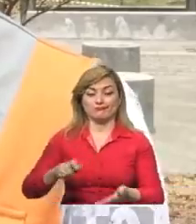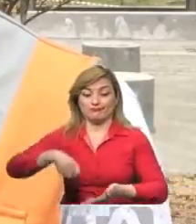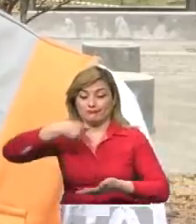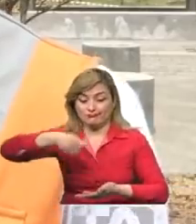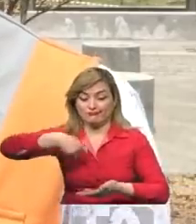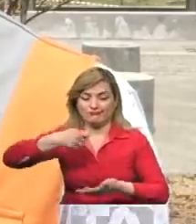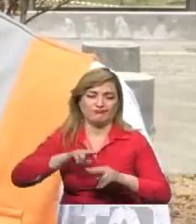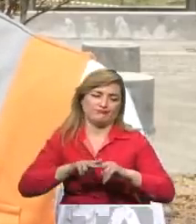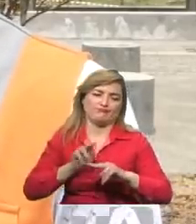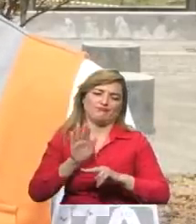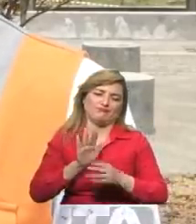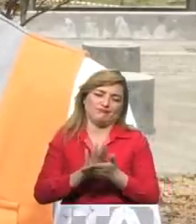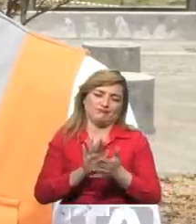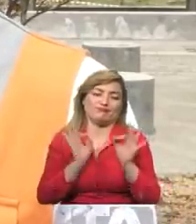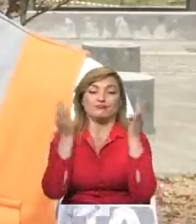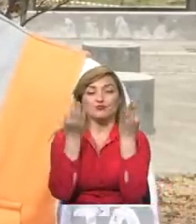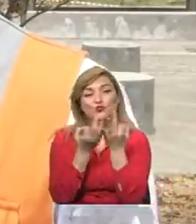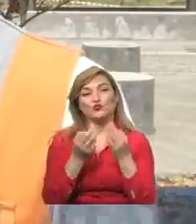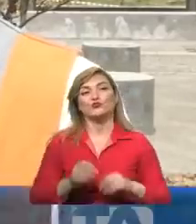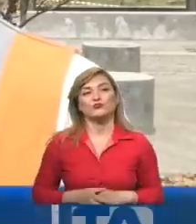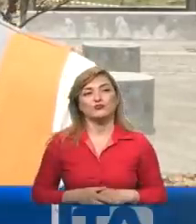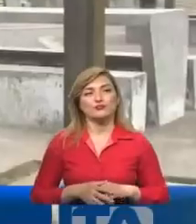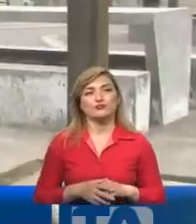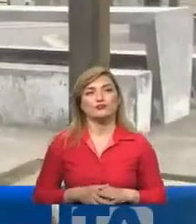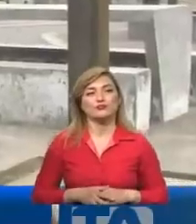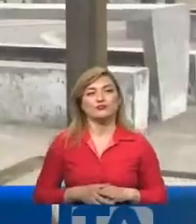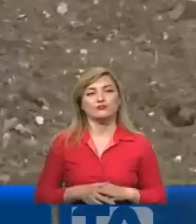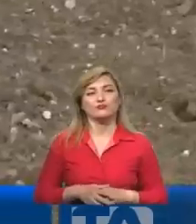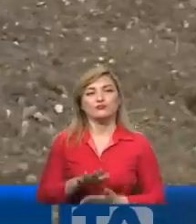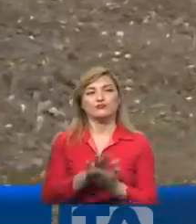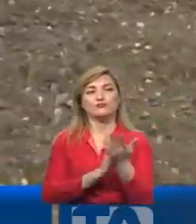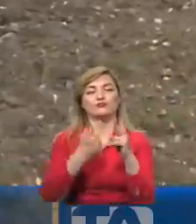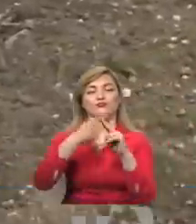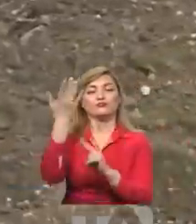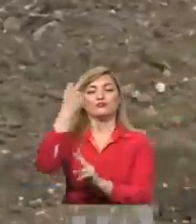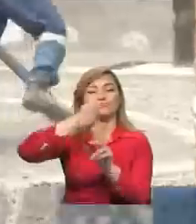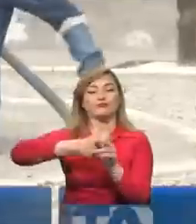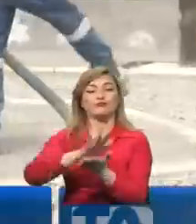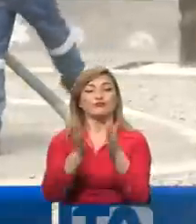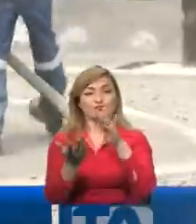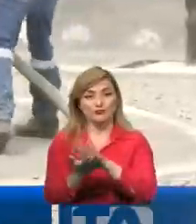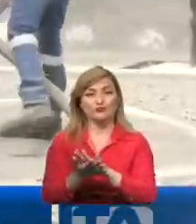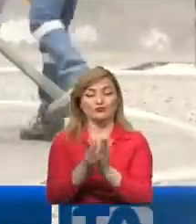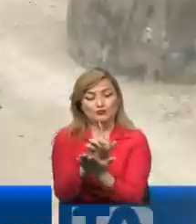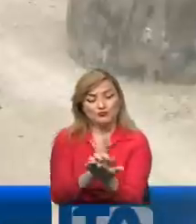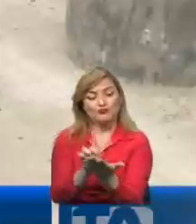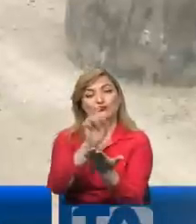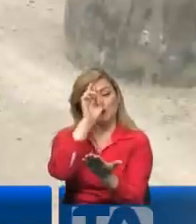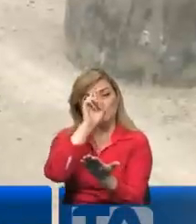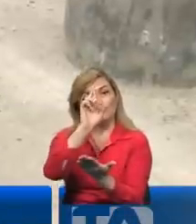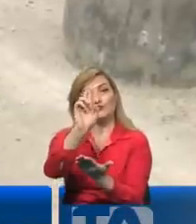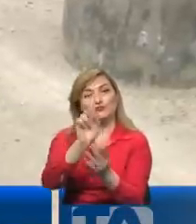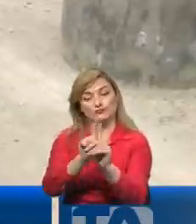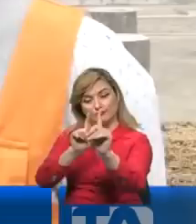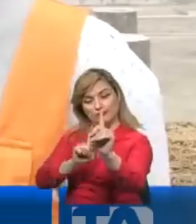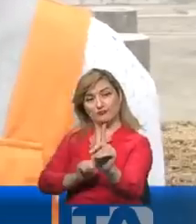servirse alimentos con sus familias, en núcleos y mesas más formalizadas. El proyecto que inició en noviembre cuenta con un diseño que respeta las medidas